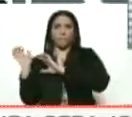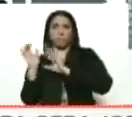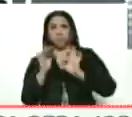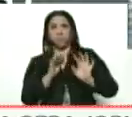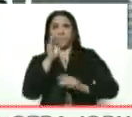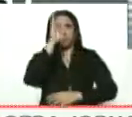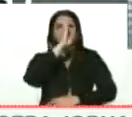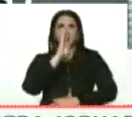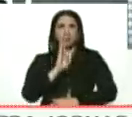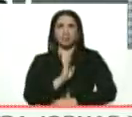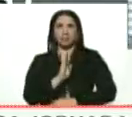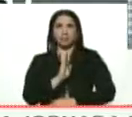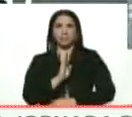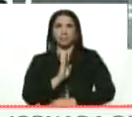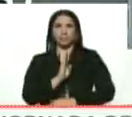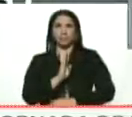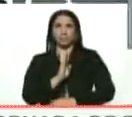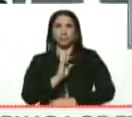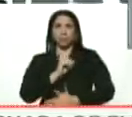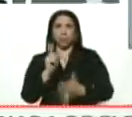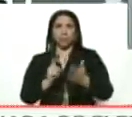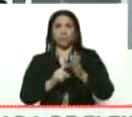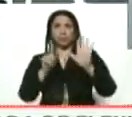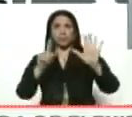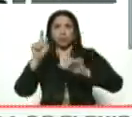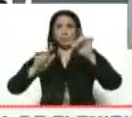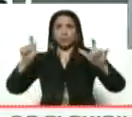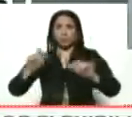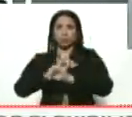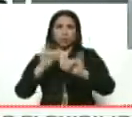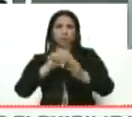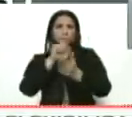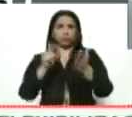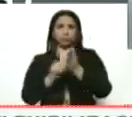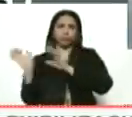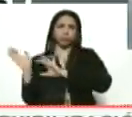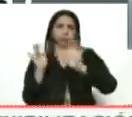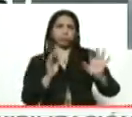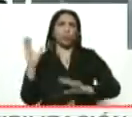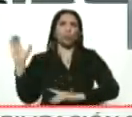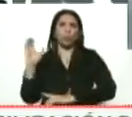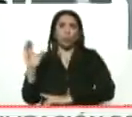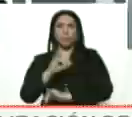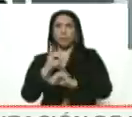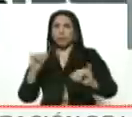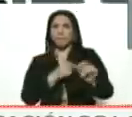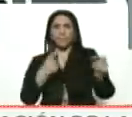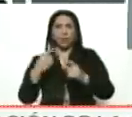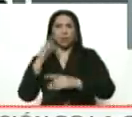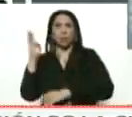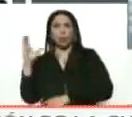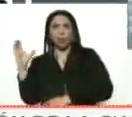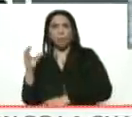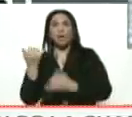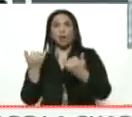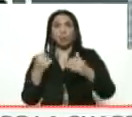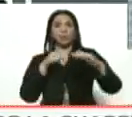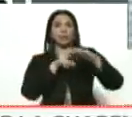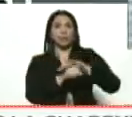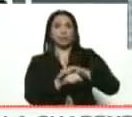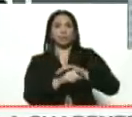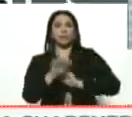Brasil. Ya completamos los 6 casos procedentes de Colombia, importados de Colombia. Ahorita entramos